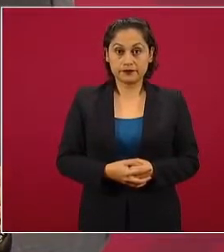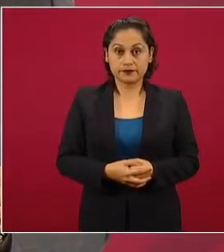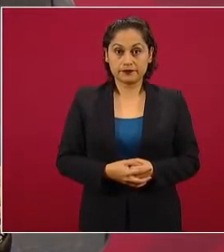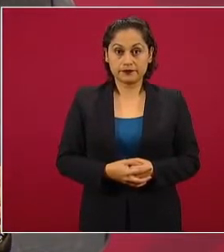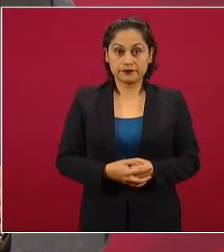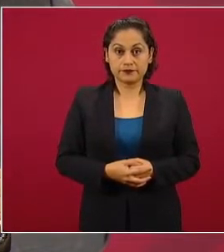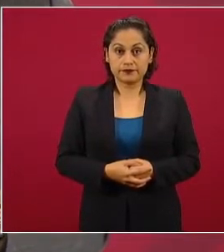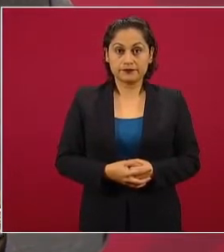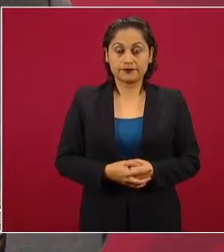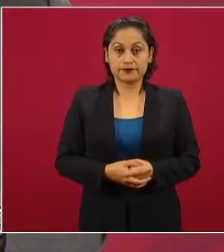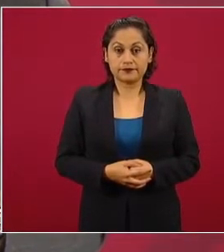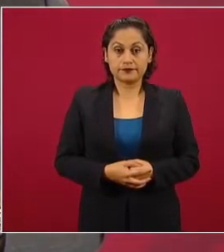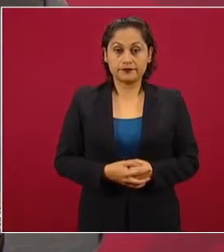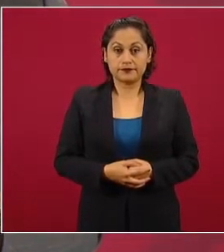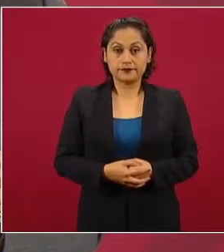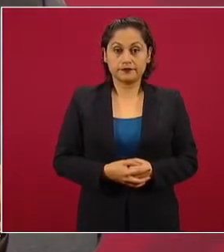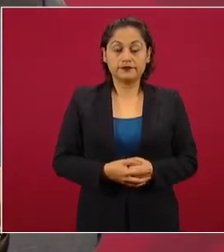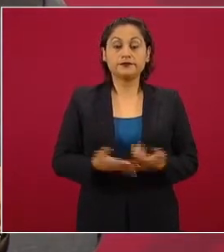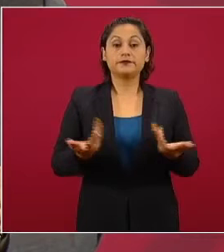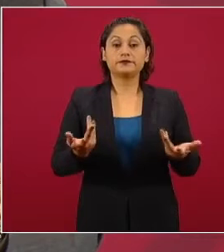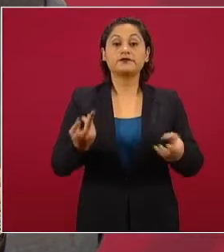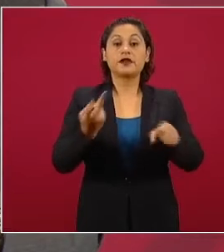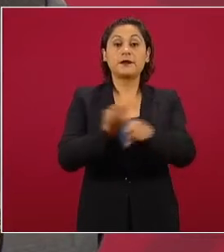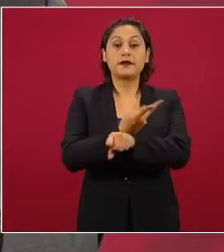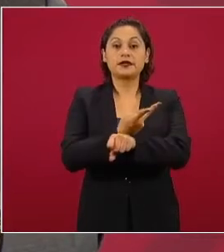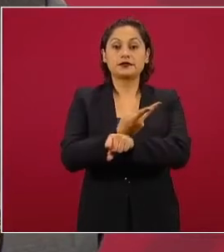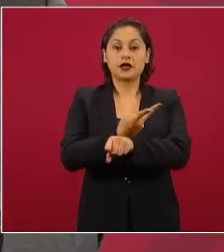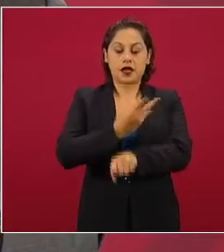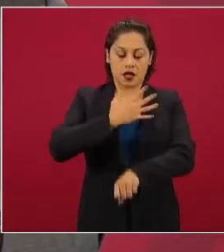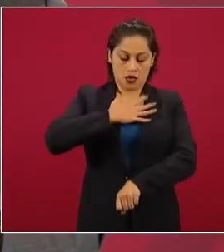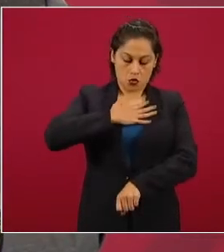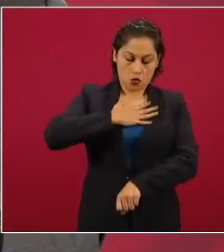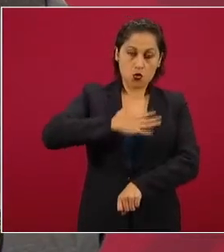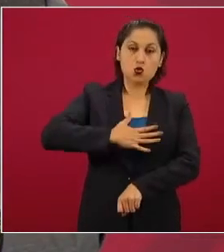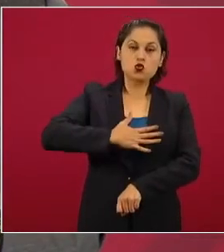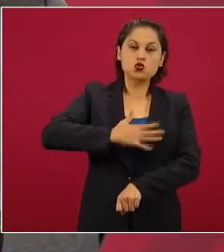es darle más al que tiene menos,